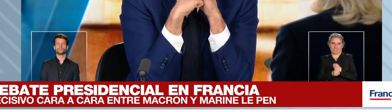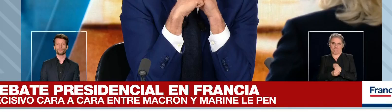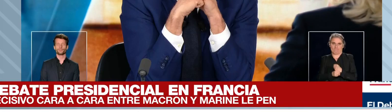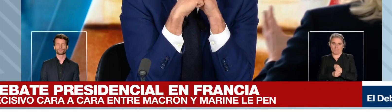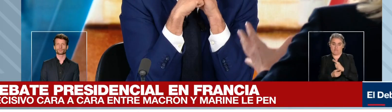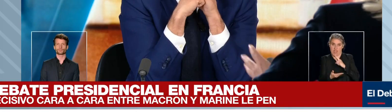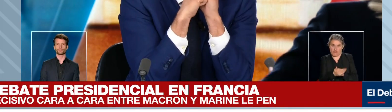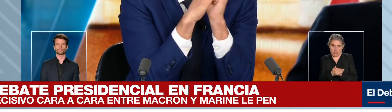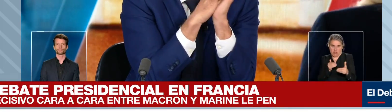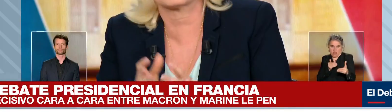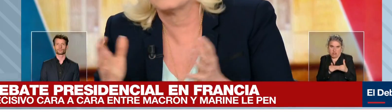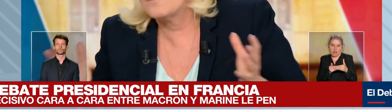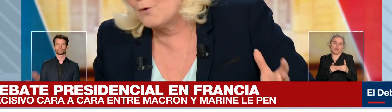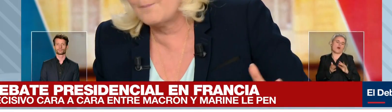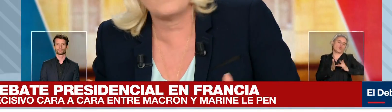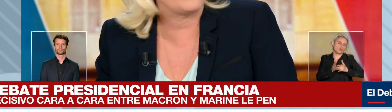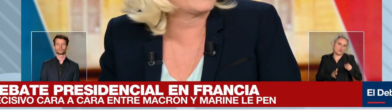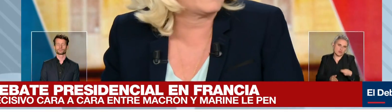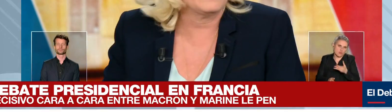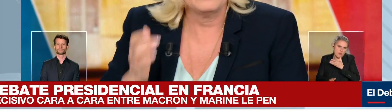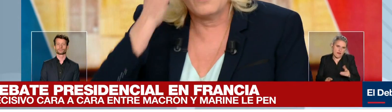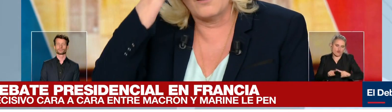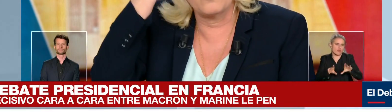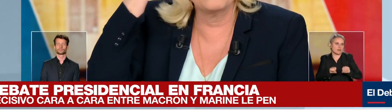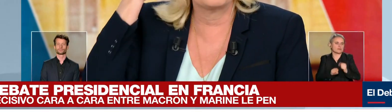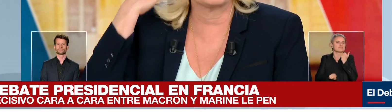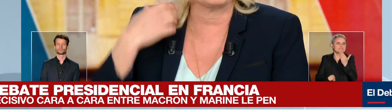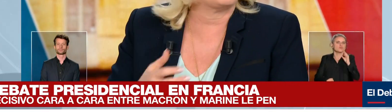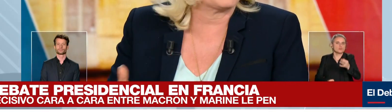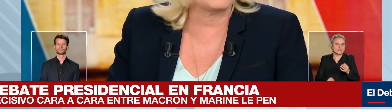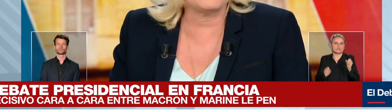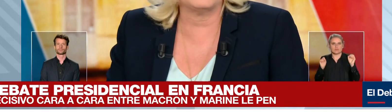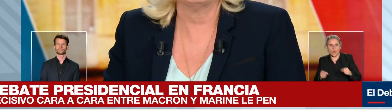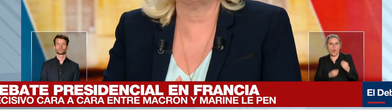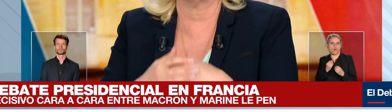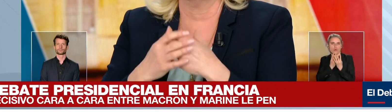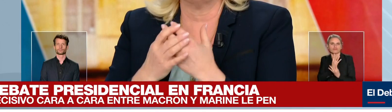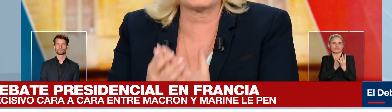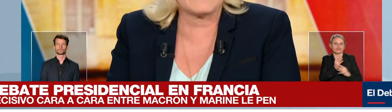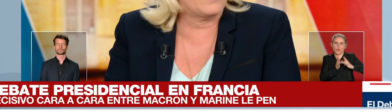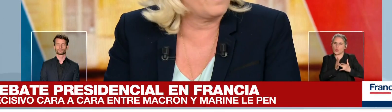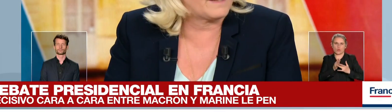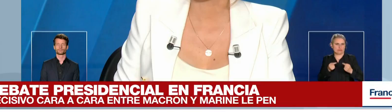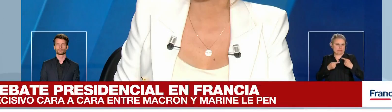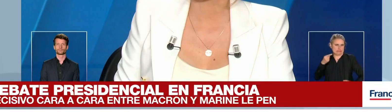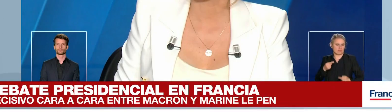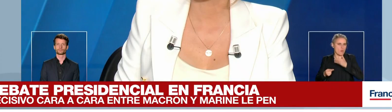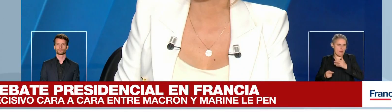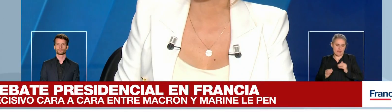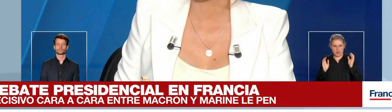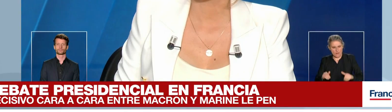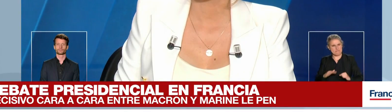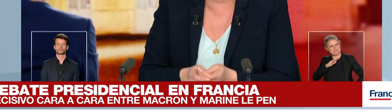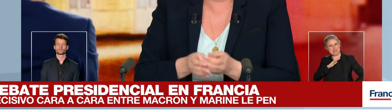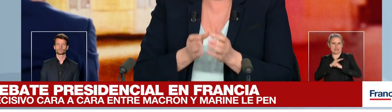terreno y consumir pues, lo más que se pueda. Y habrá cosas que no podemos fabricar o cultivar, pero